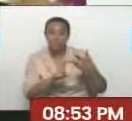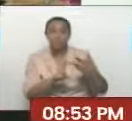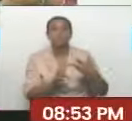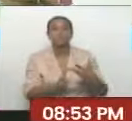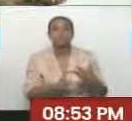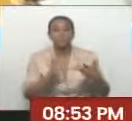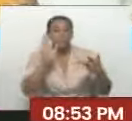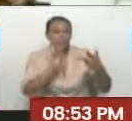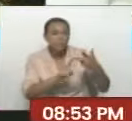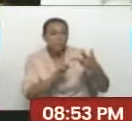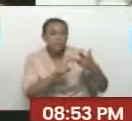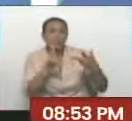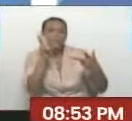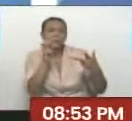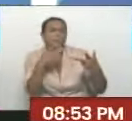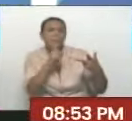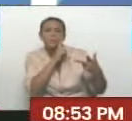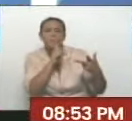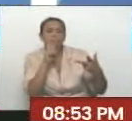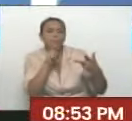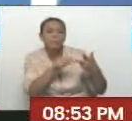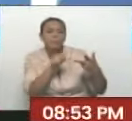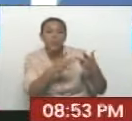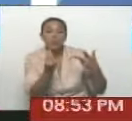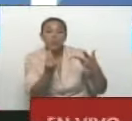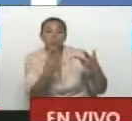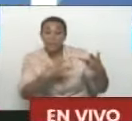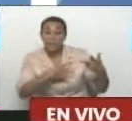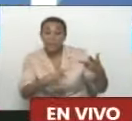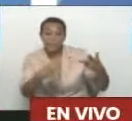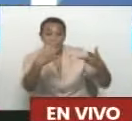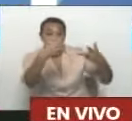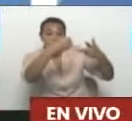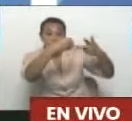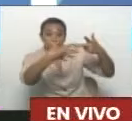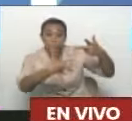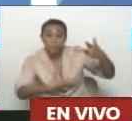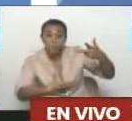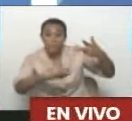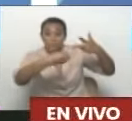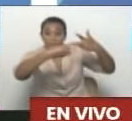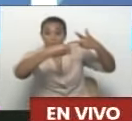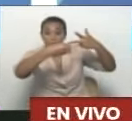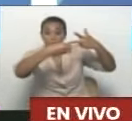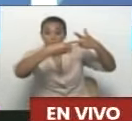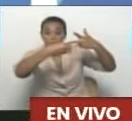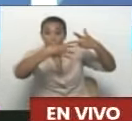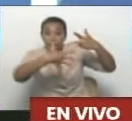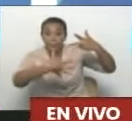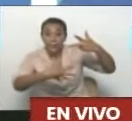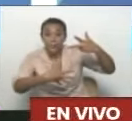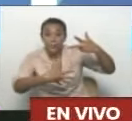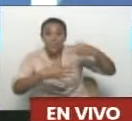El tercer vértice tiene una cantidad de cosas interesantes. ¿Ah?